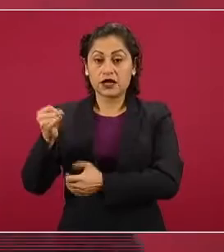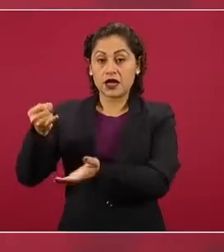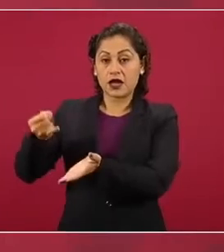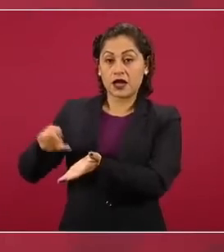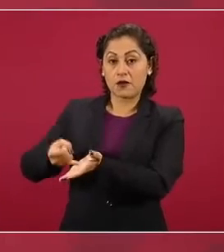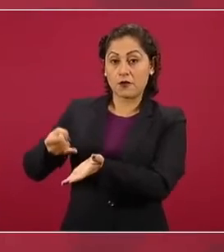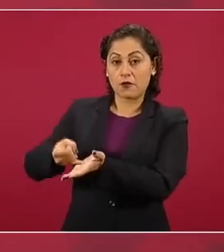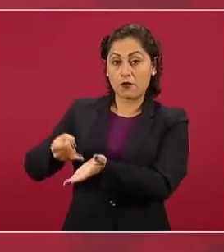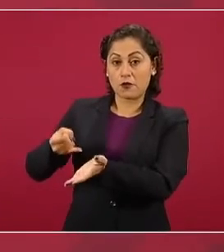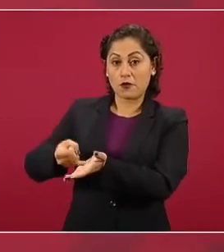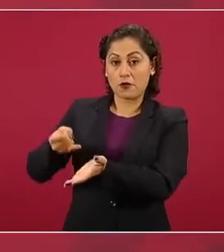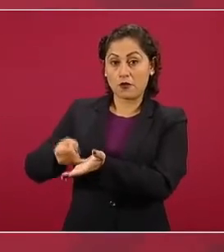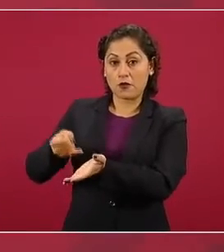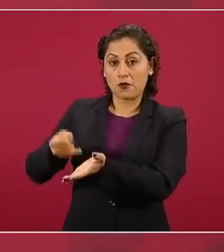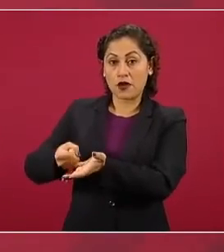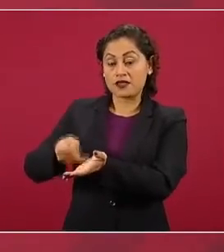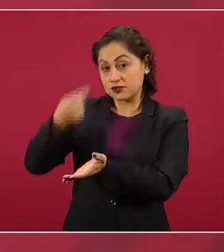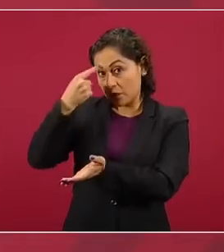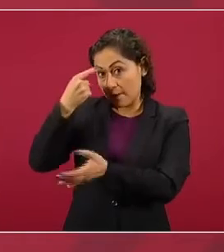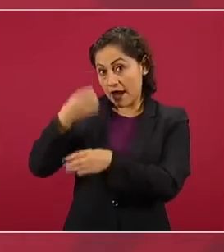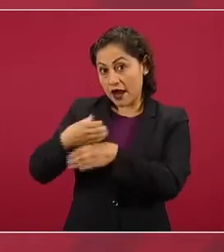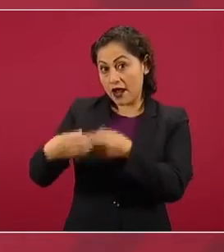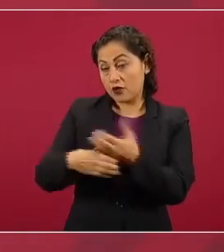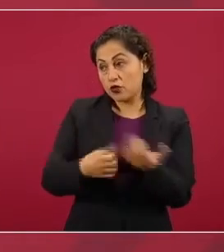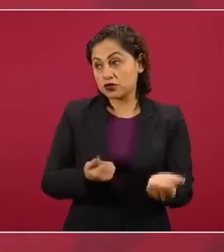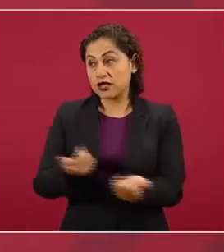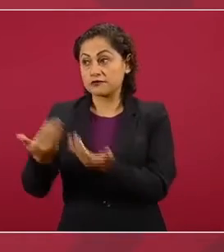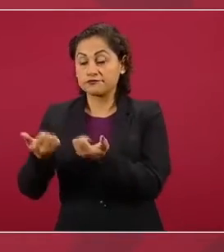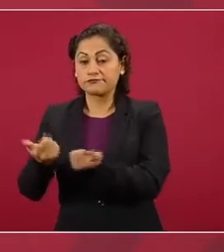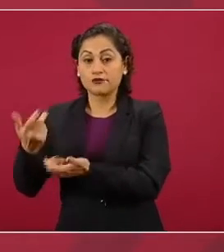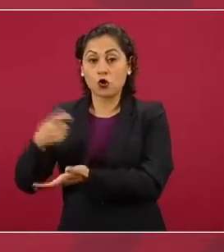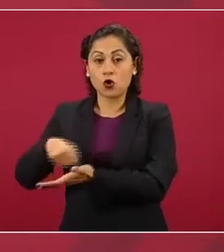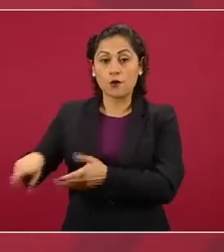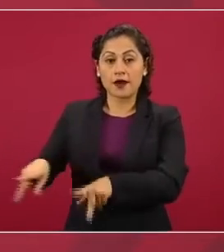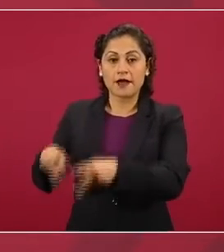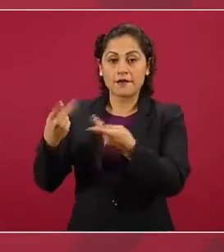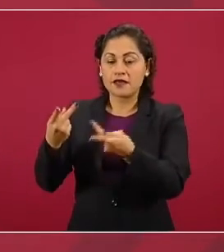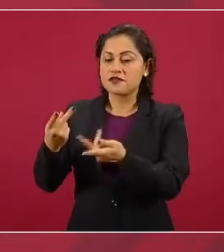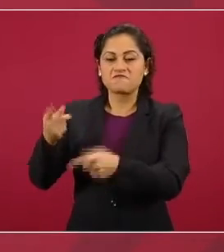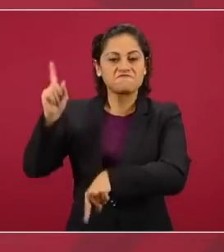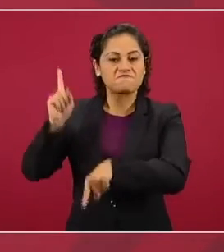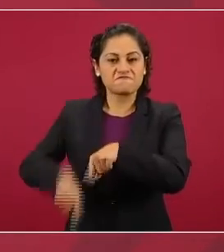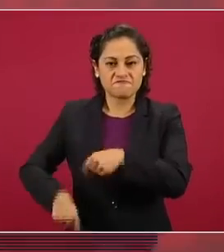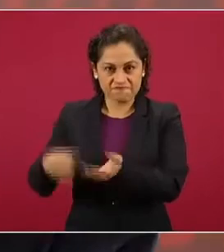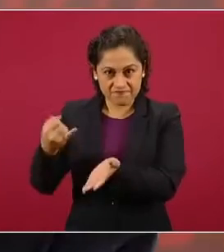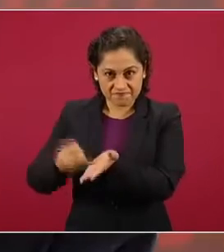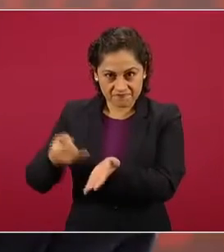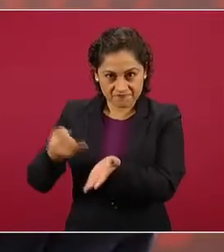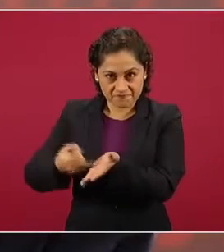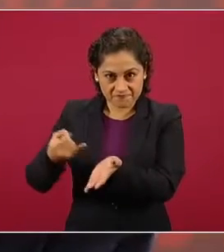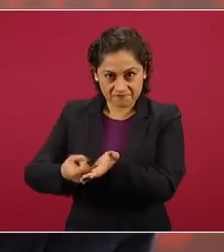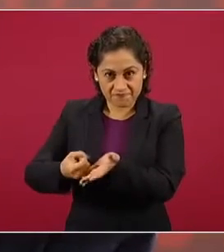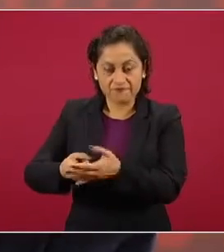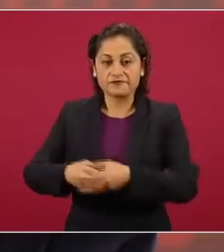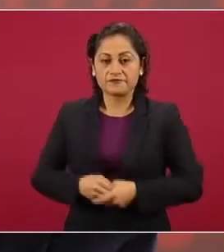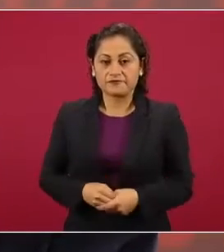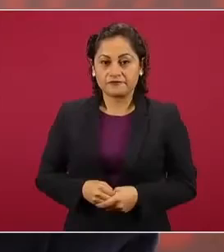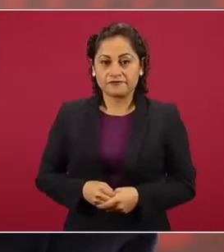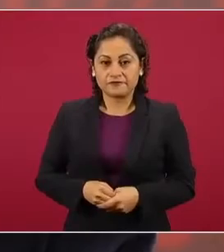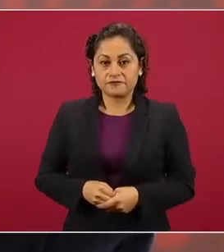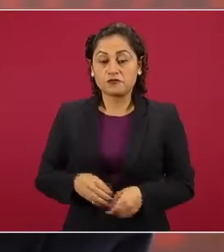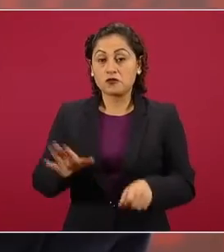impuestos de importación en países donde no tenemos tratados